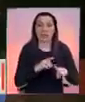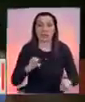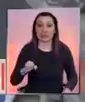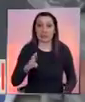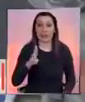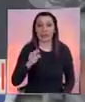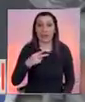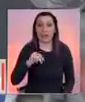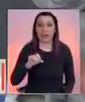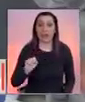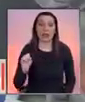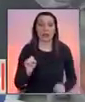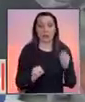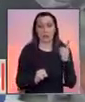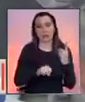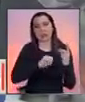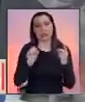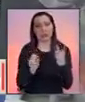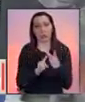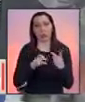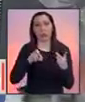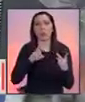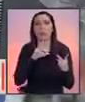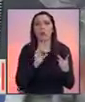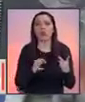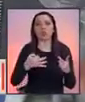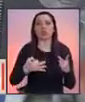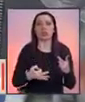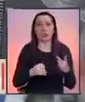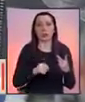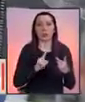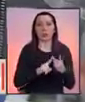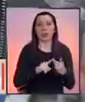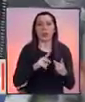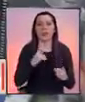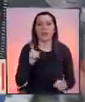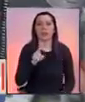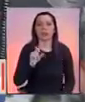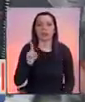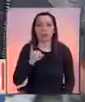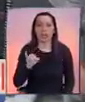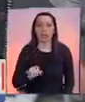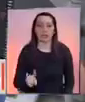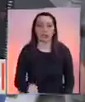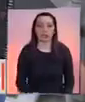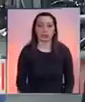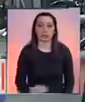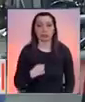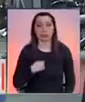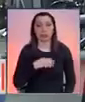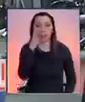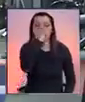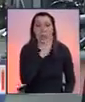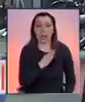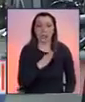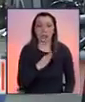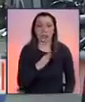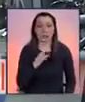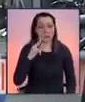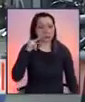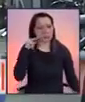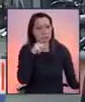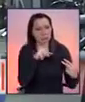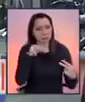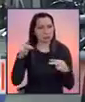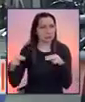grupo. El segundo fue Porto Seguro, liderado por Fabricio Vasconcelos. Nosotros hicimos un casting en Brasil. Nos vimos ahí